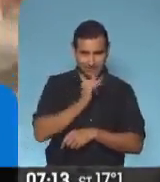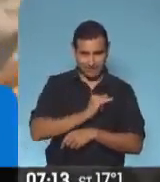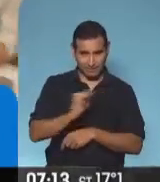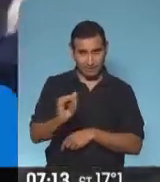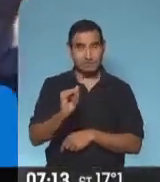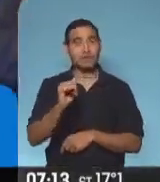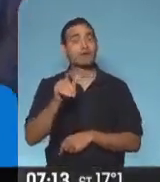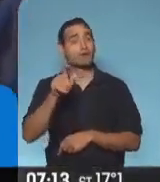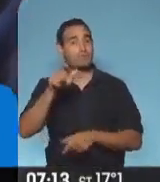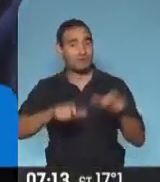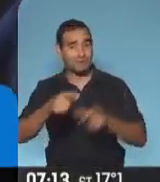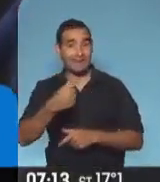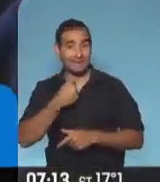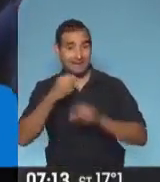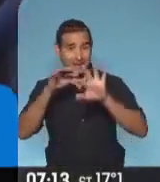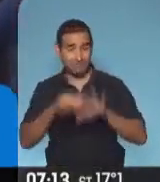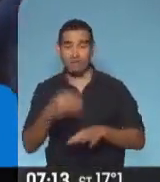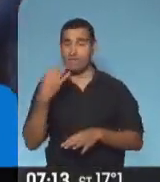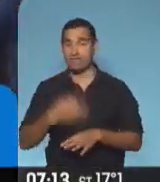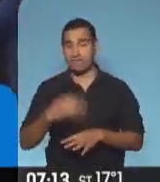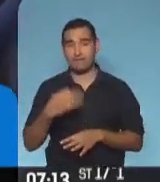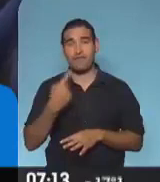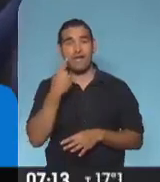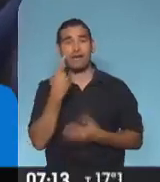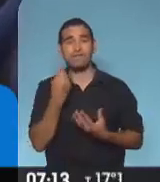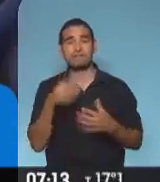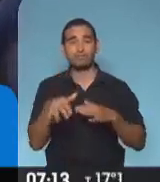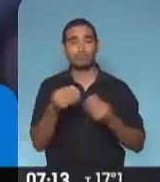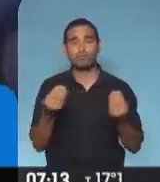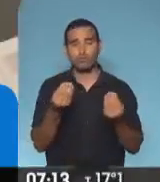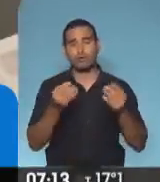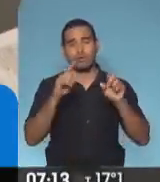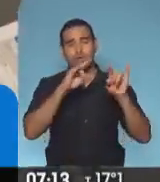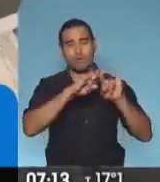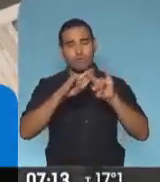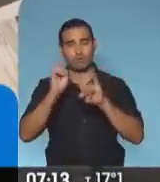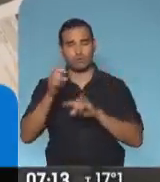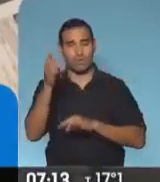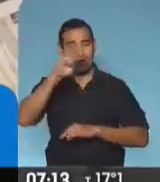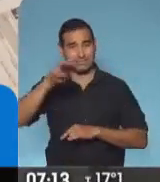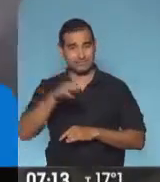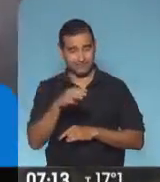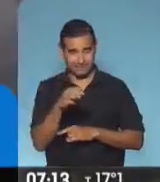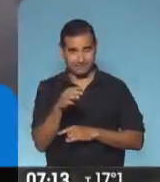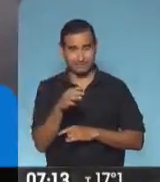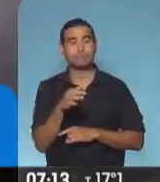solicitantes del IFE deberán ingresar a consultar su situación en la página de ANSES. Atención,